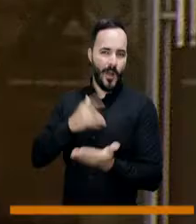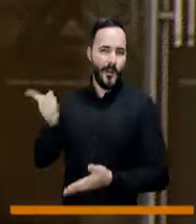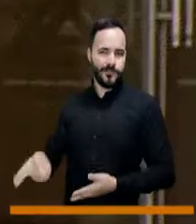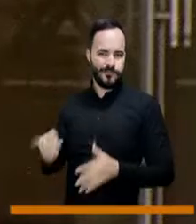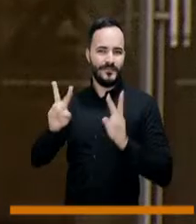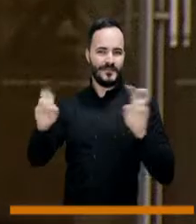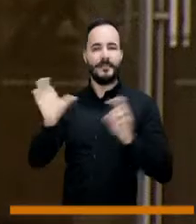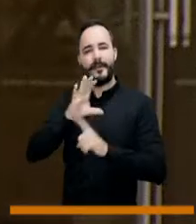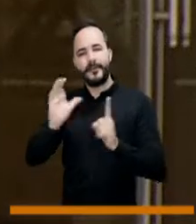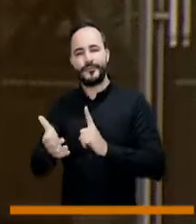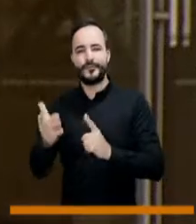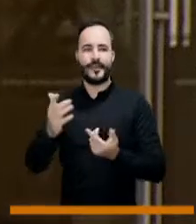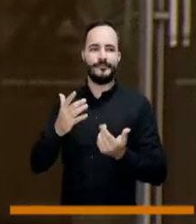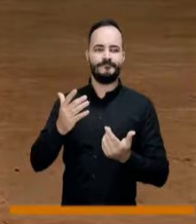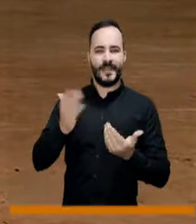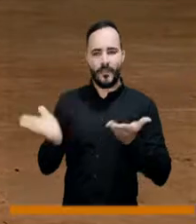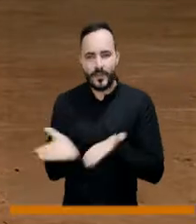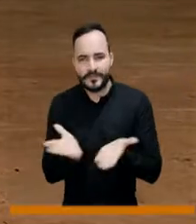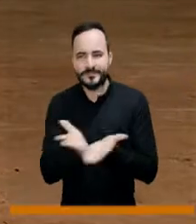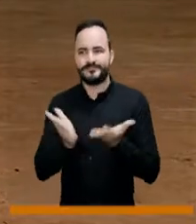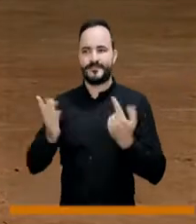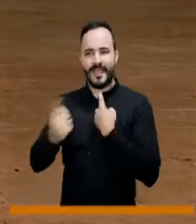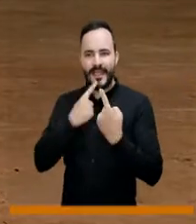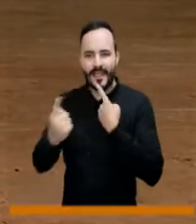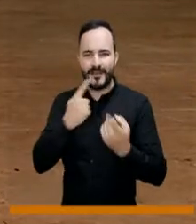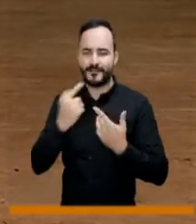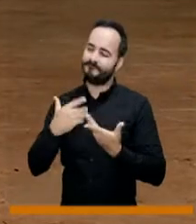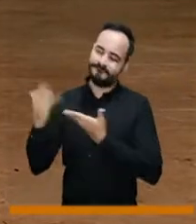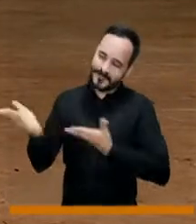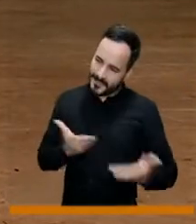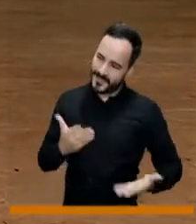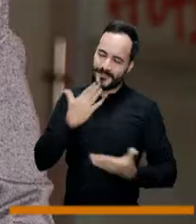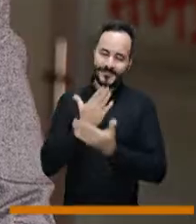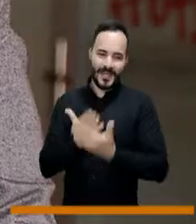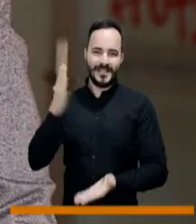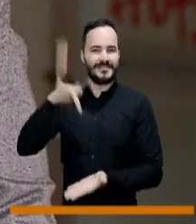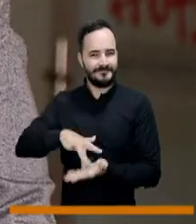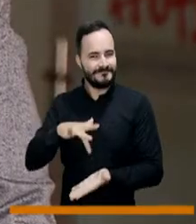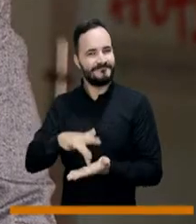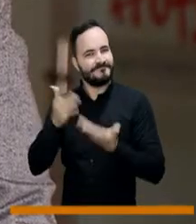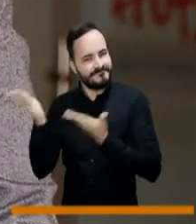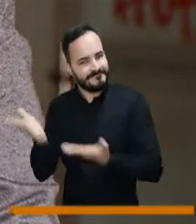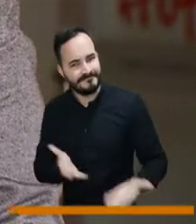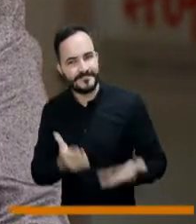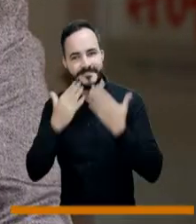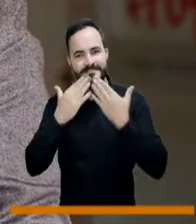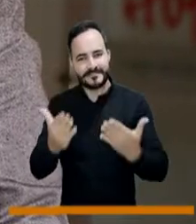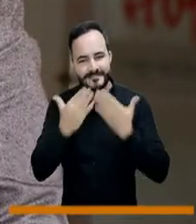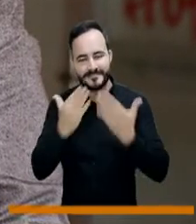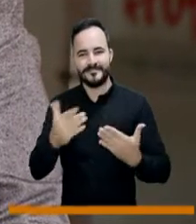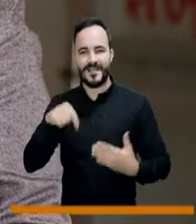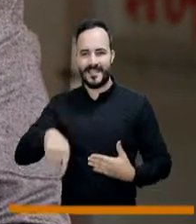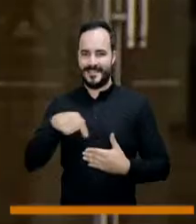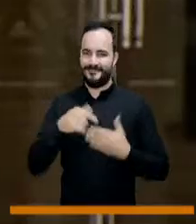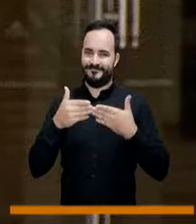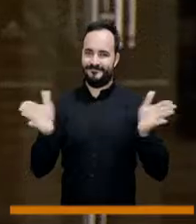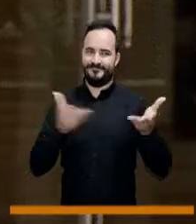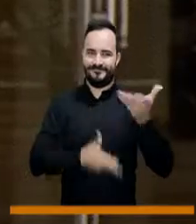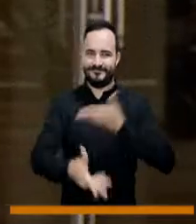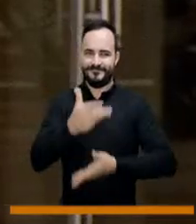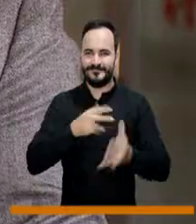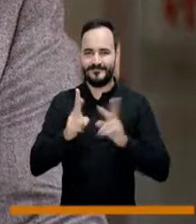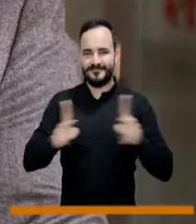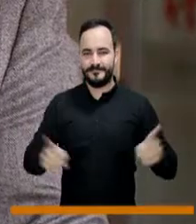los libros, que ya veo que ahí trae uno, por la educación, la cultura, el diálogo. Concejal, bienvenido a este programa, gracias